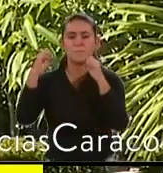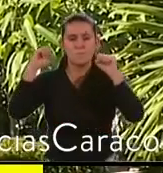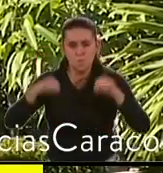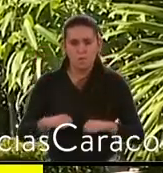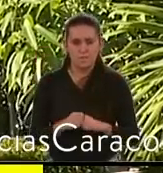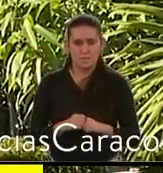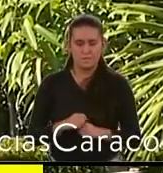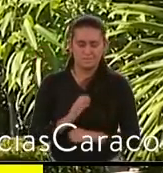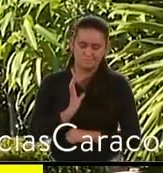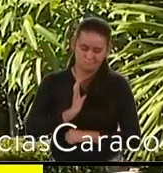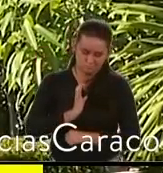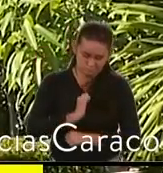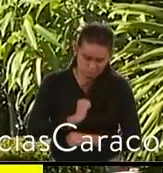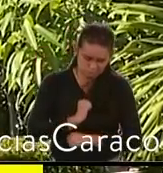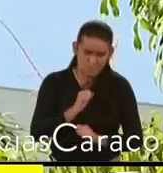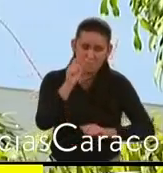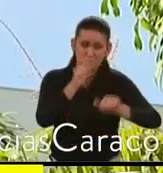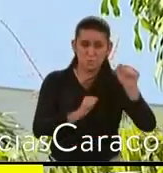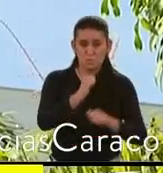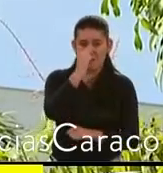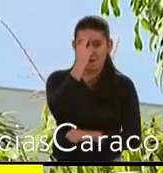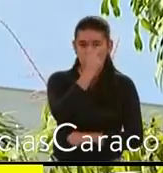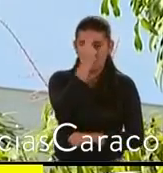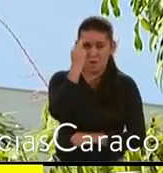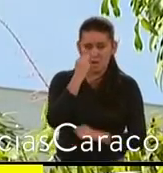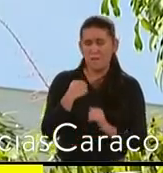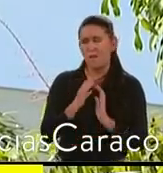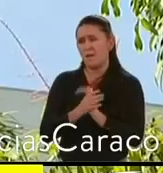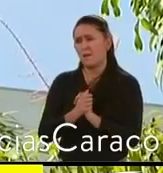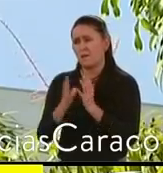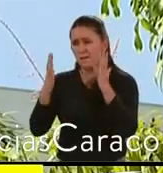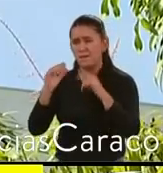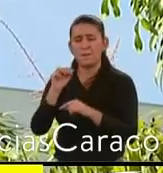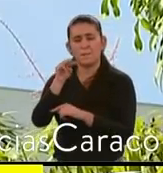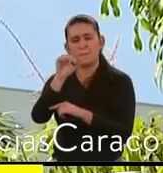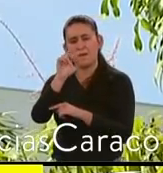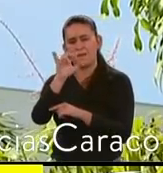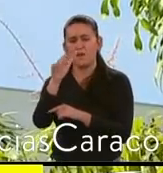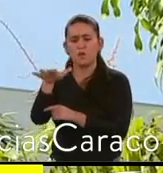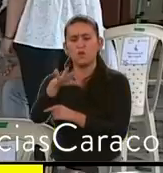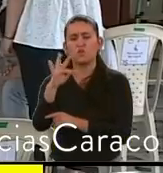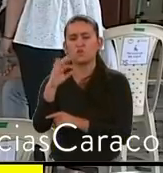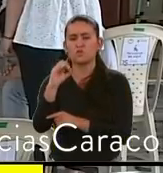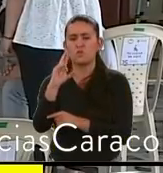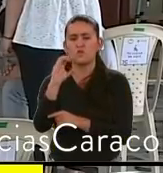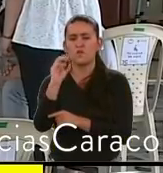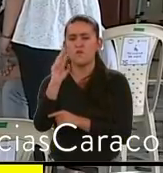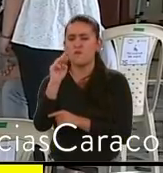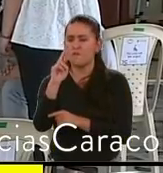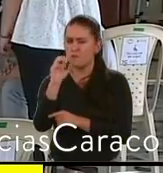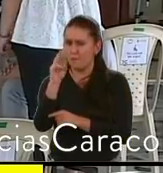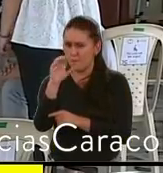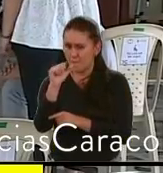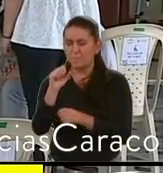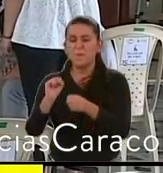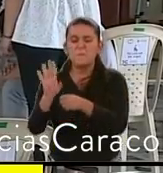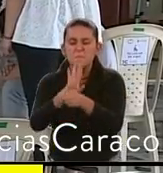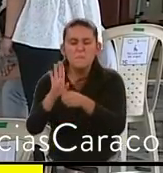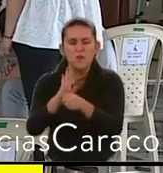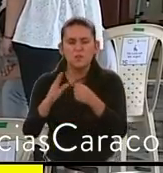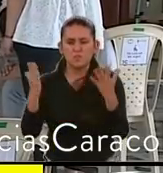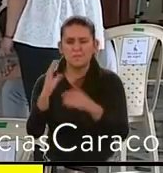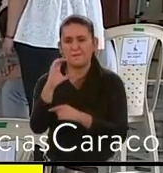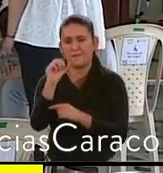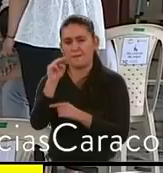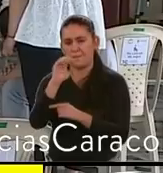la tristeza embarga a los fieles católicos del santuario María de las Gracias de Torcoroma, ubicado en el barrio El Campestre suroccidente